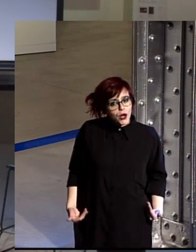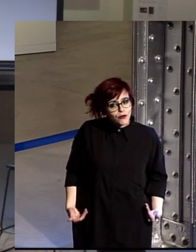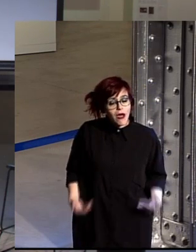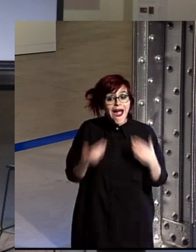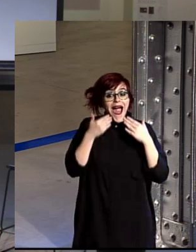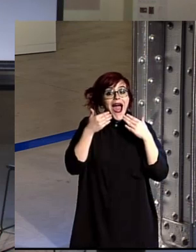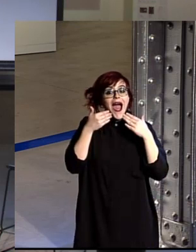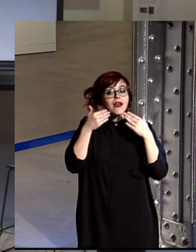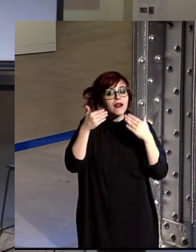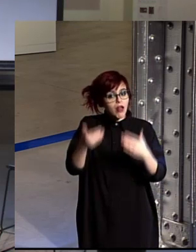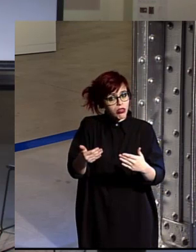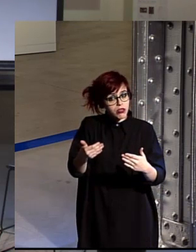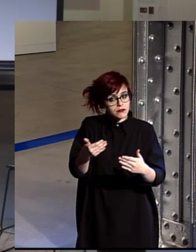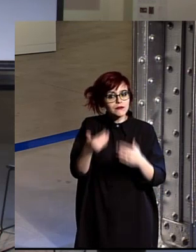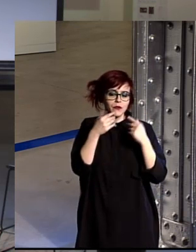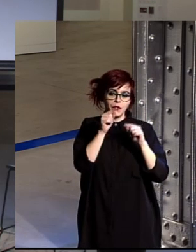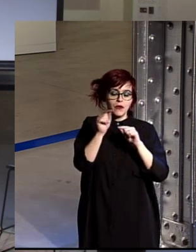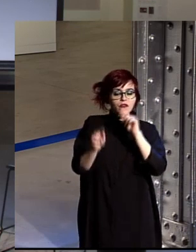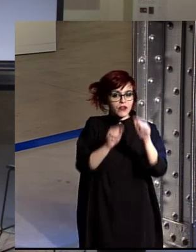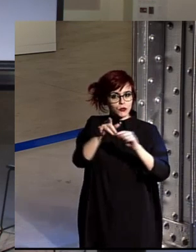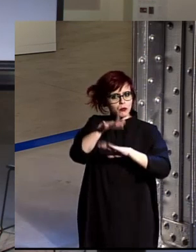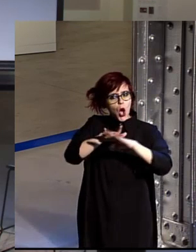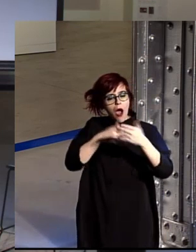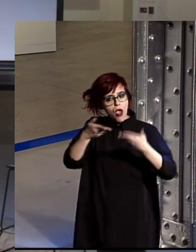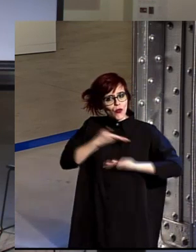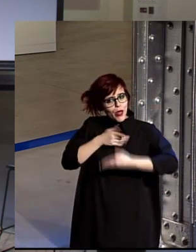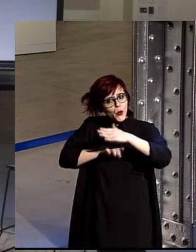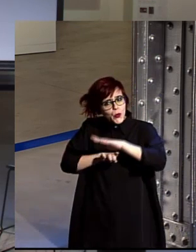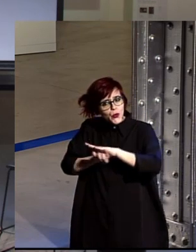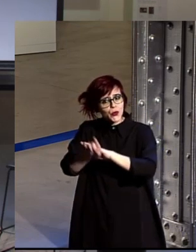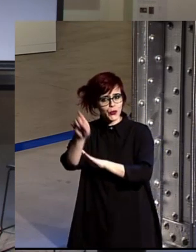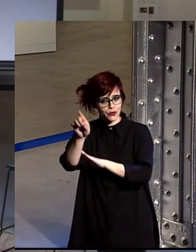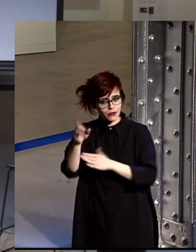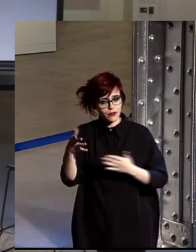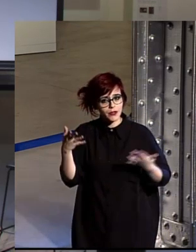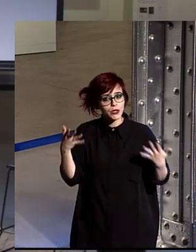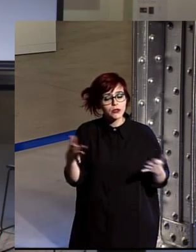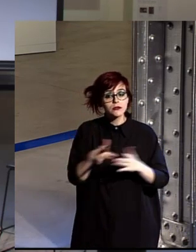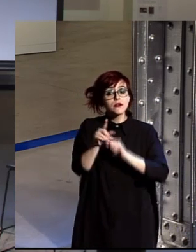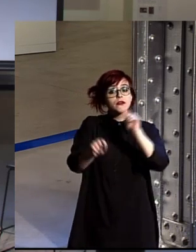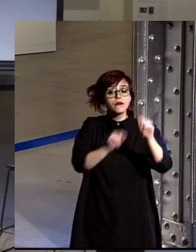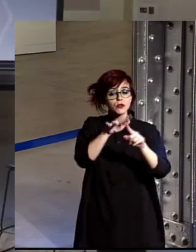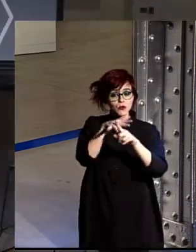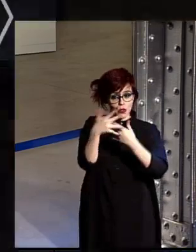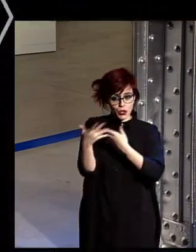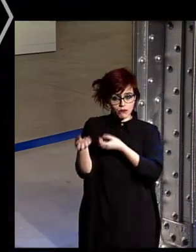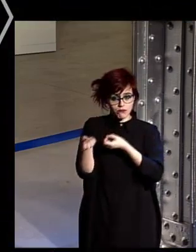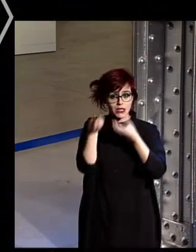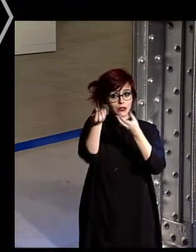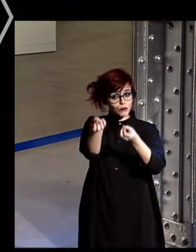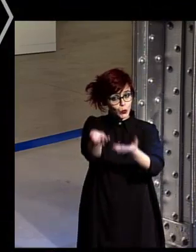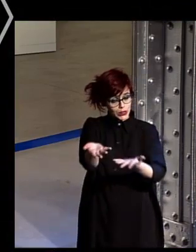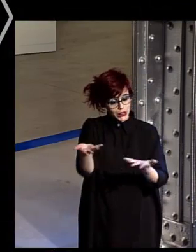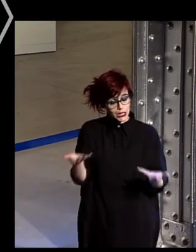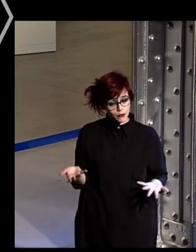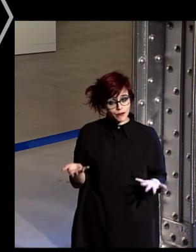nuestra herencia depende en gran medida de los virus. Por lo tanto, tenemos en el caso de los virus esta situación, que es la que yo quería contar aquí,